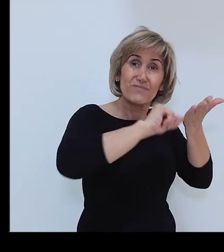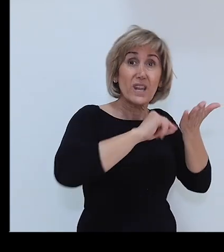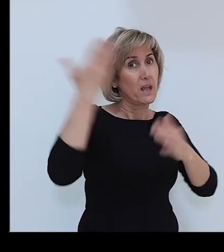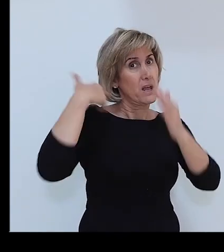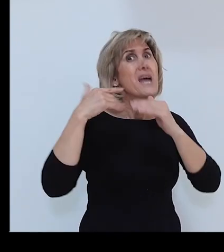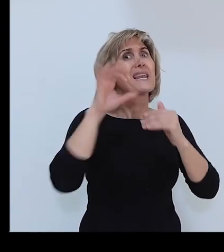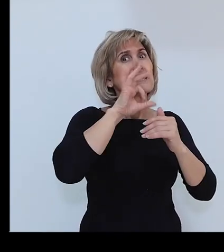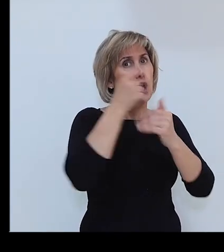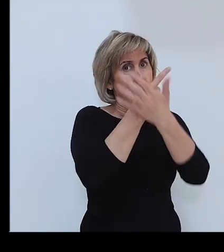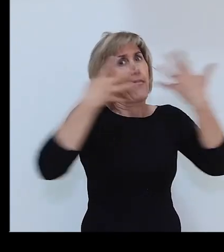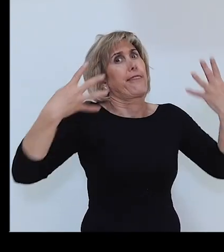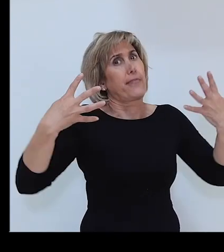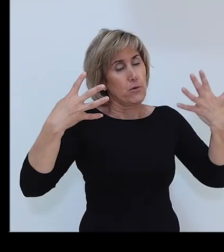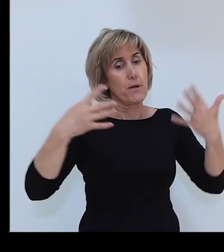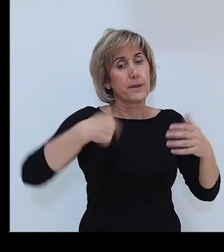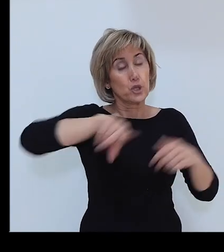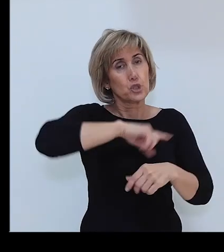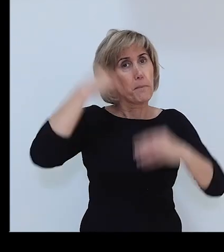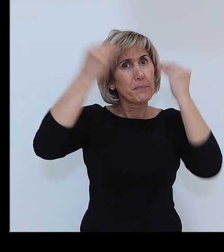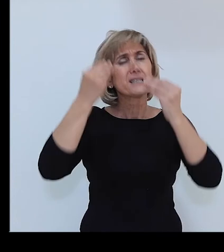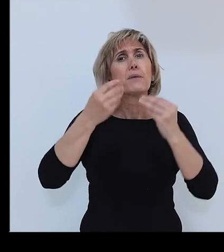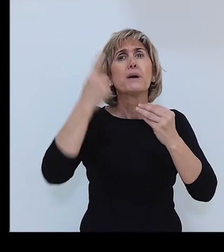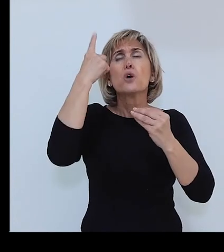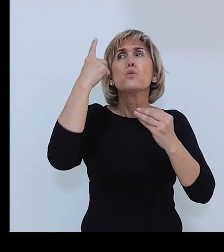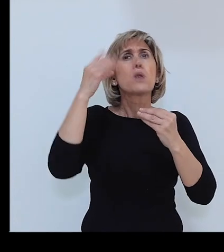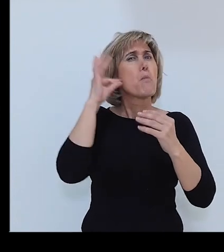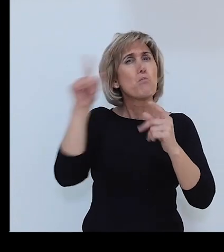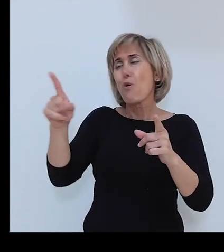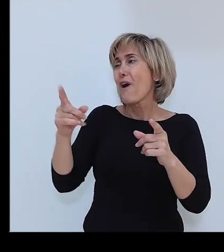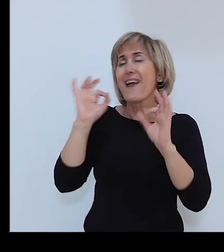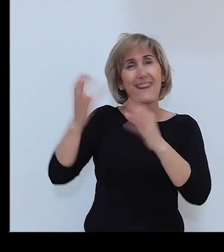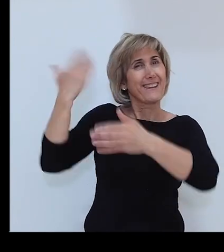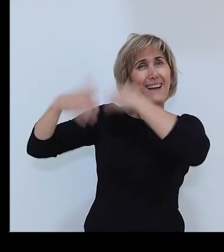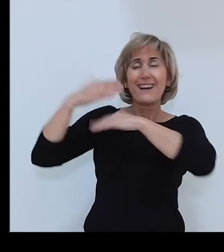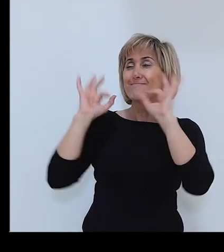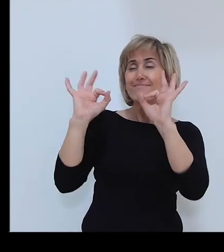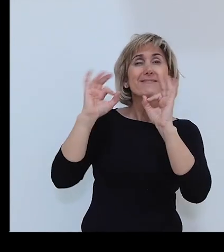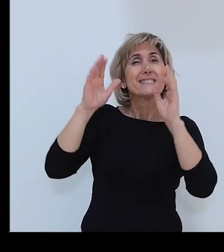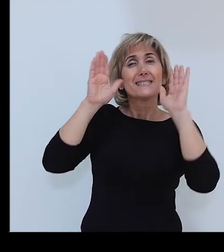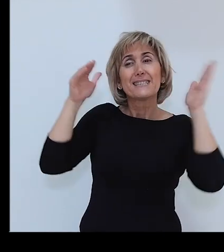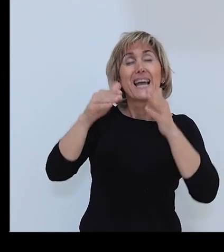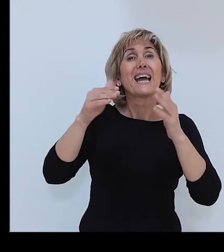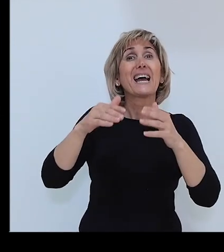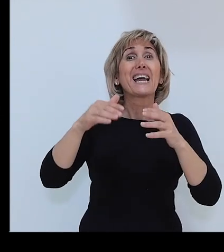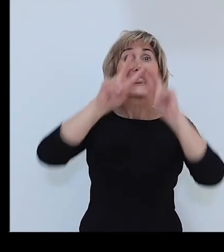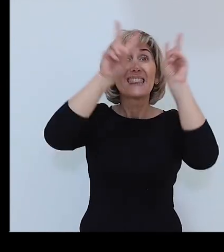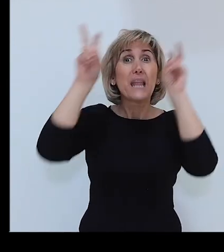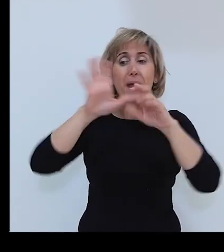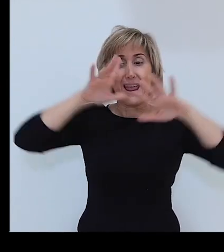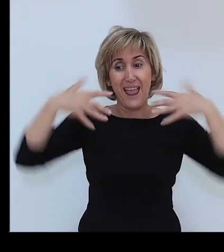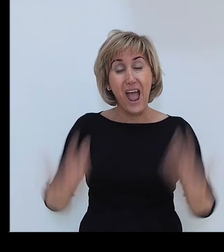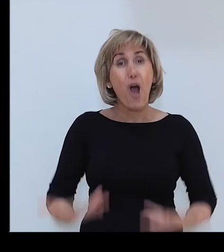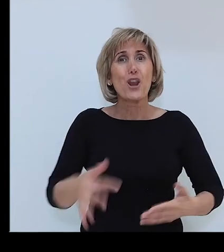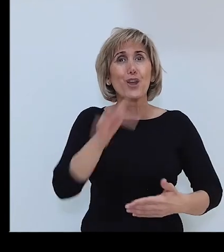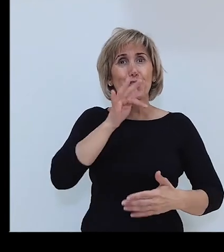valor historiográfico de situarla en los comienzos de la sociología en el siglo XIX, hay que, digamos, sigue